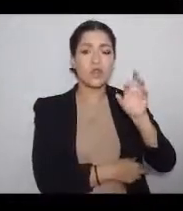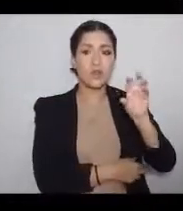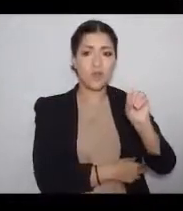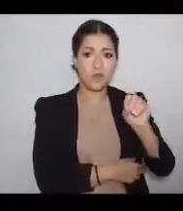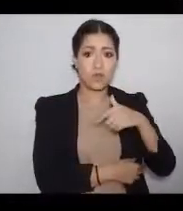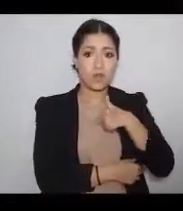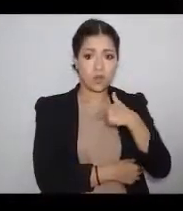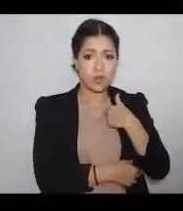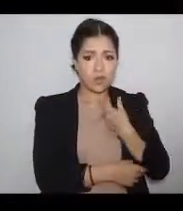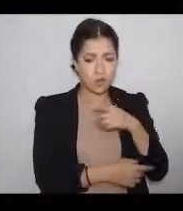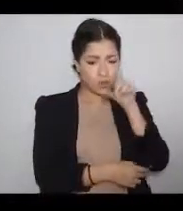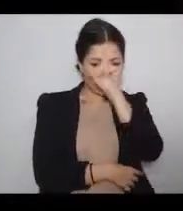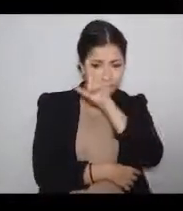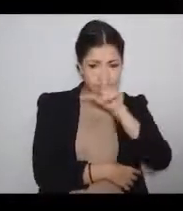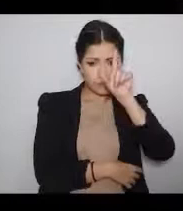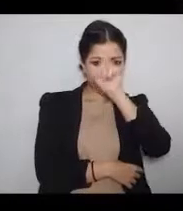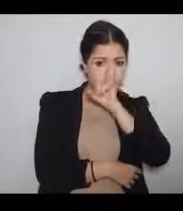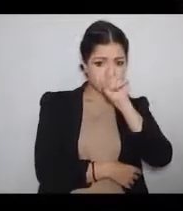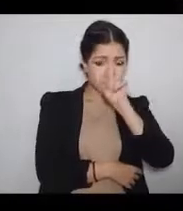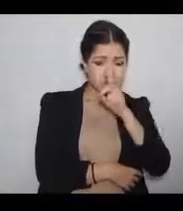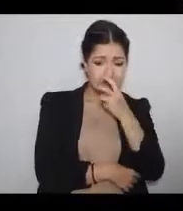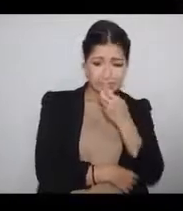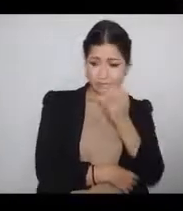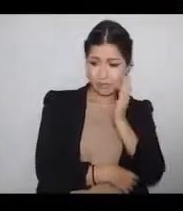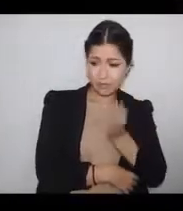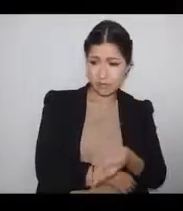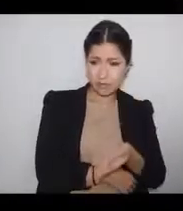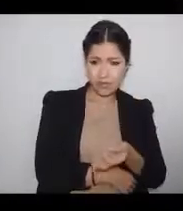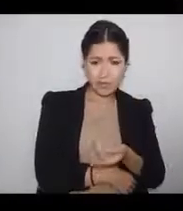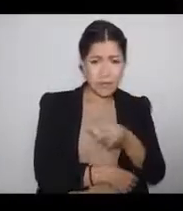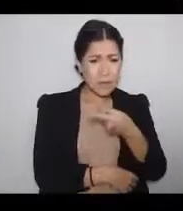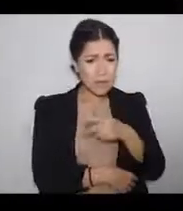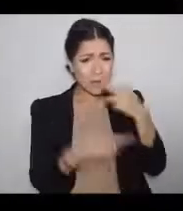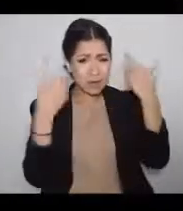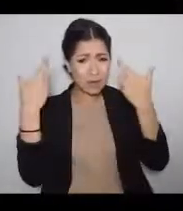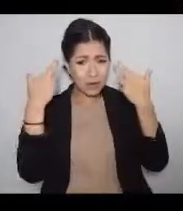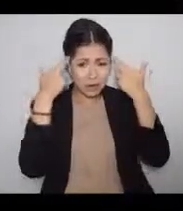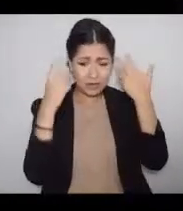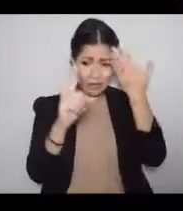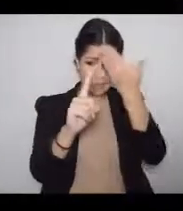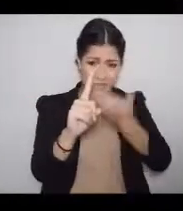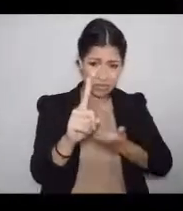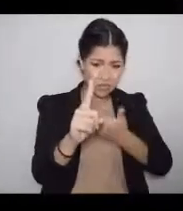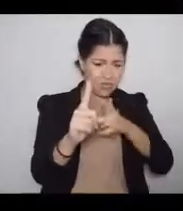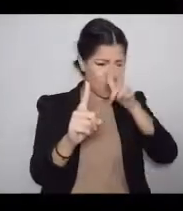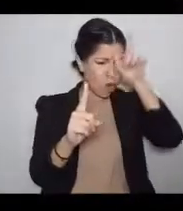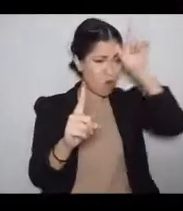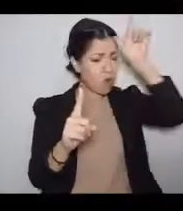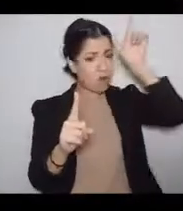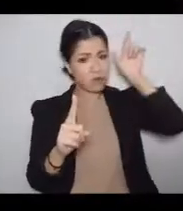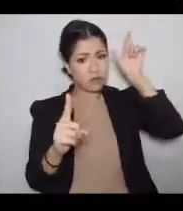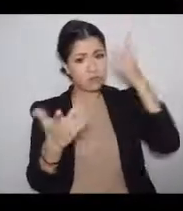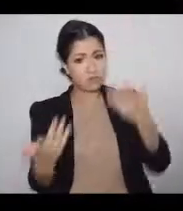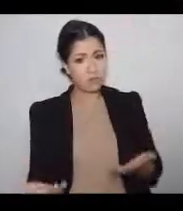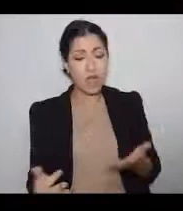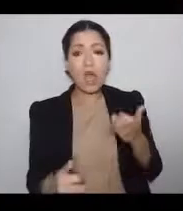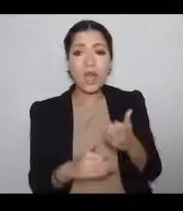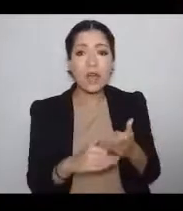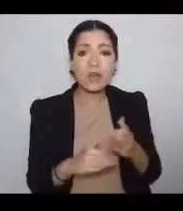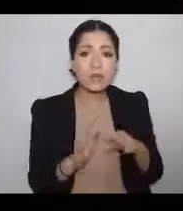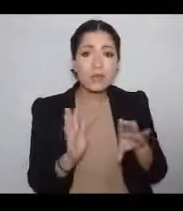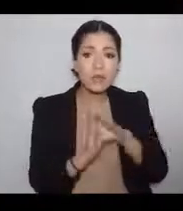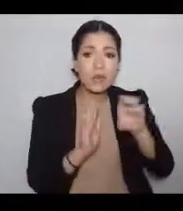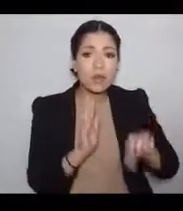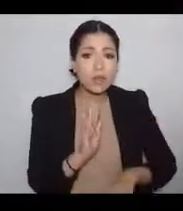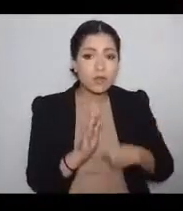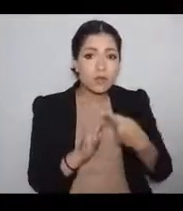un lunático eminente. En estos momentos, su majestad le da cuerda a uno